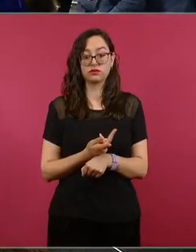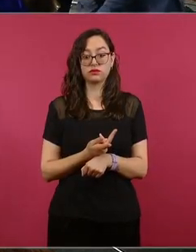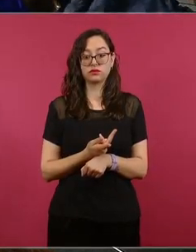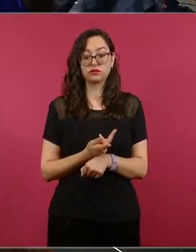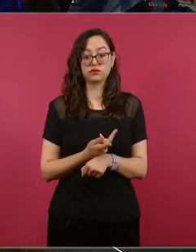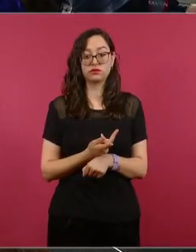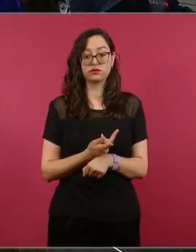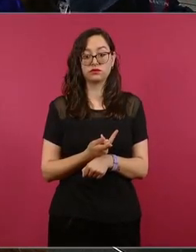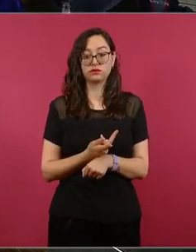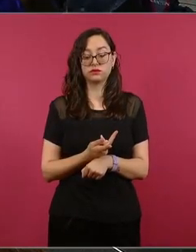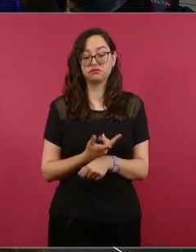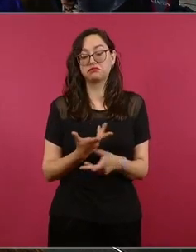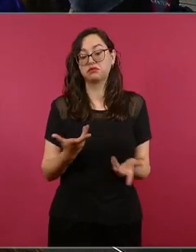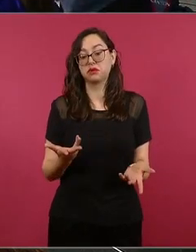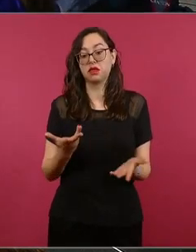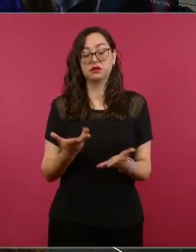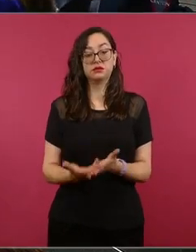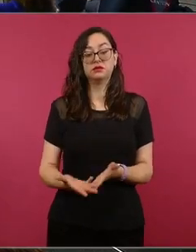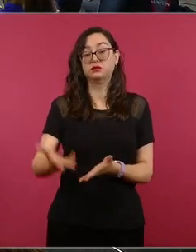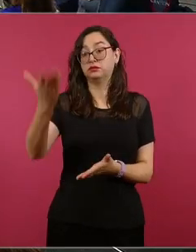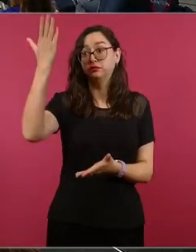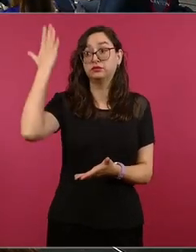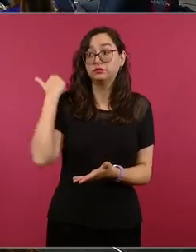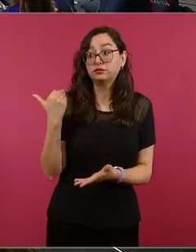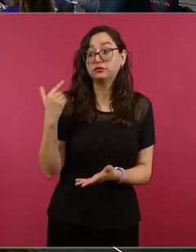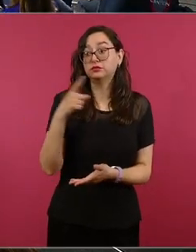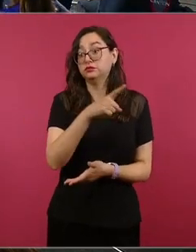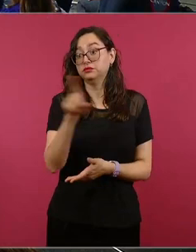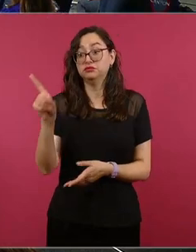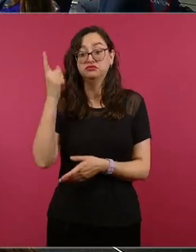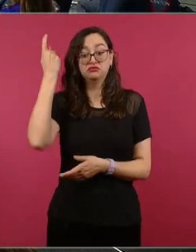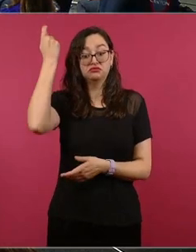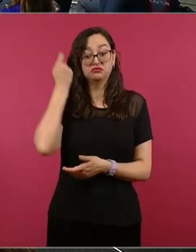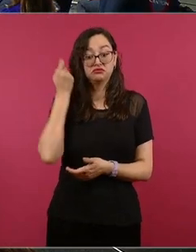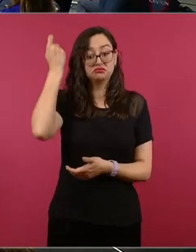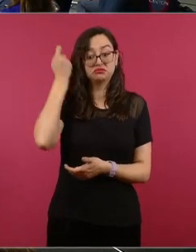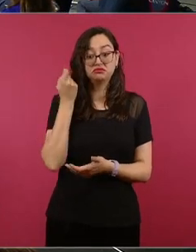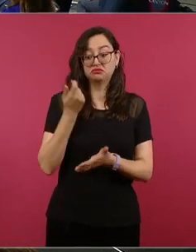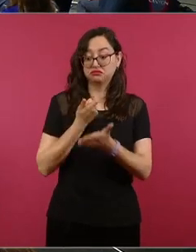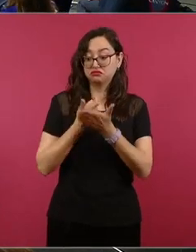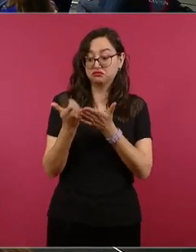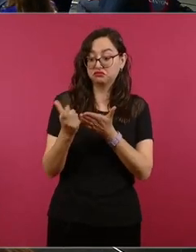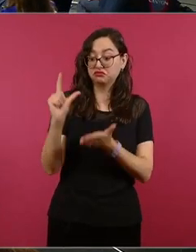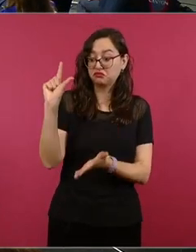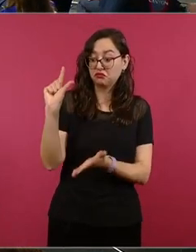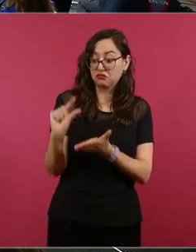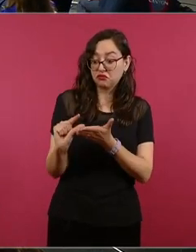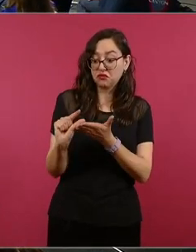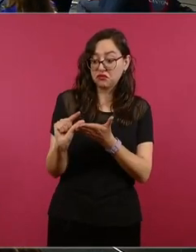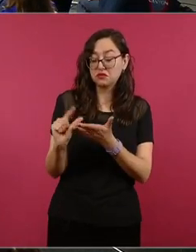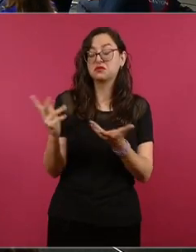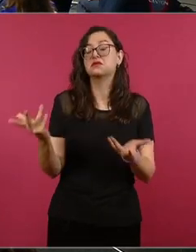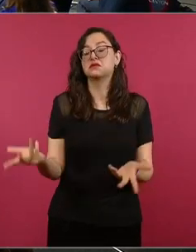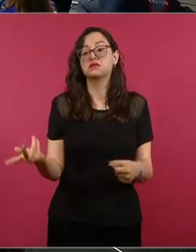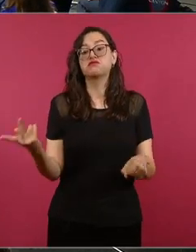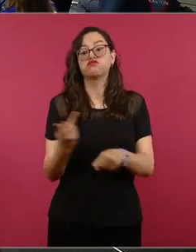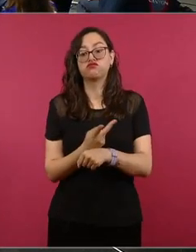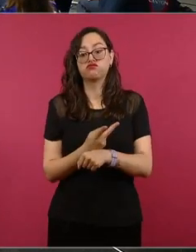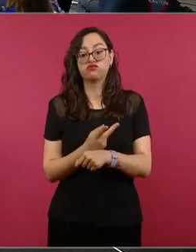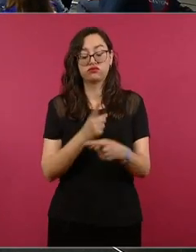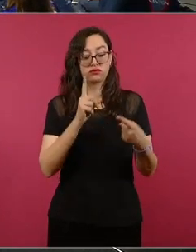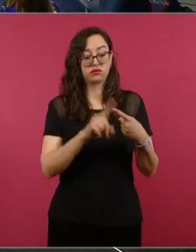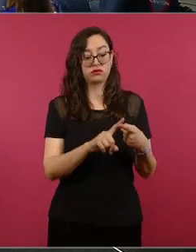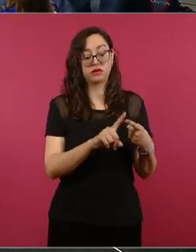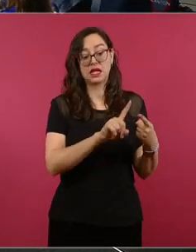porque de manera irresponsable, inhumana, injusta, tanto el gobierno de